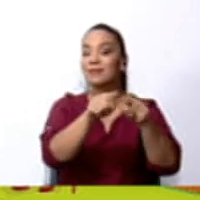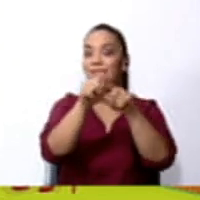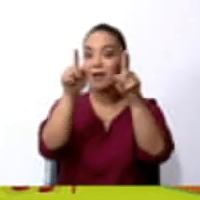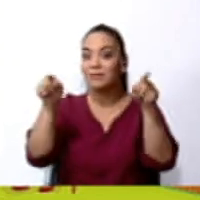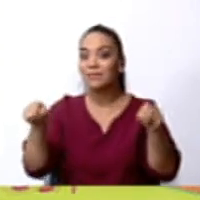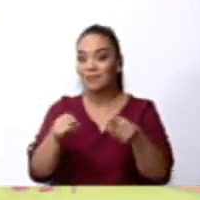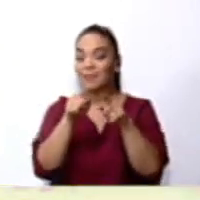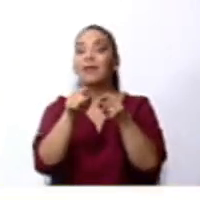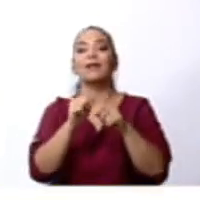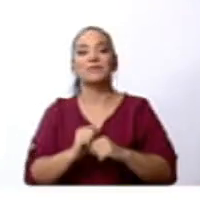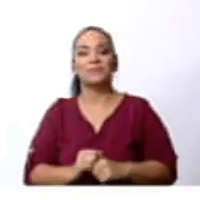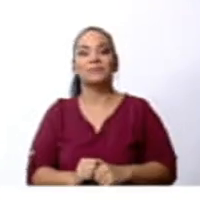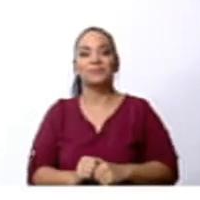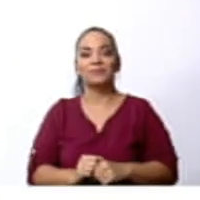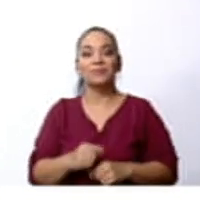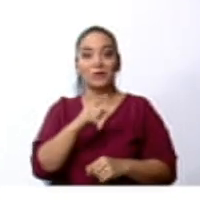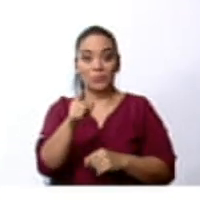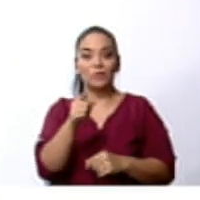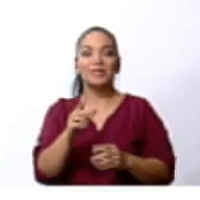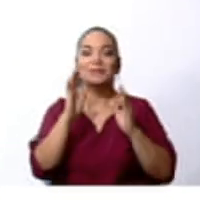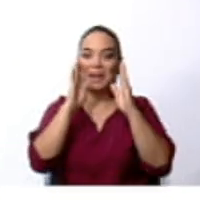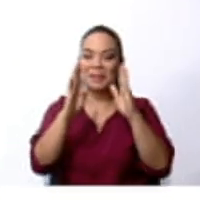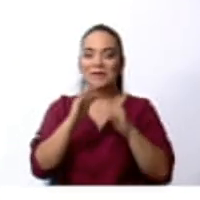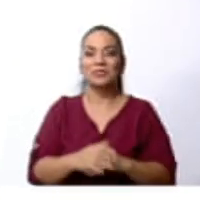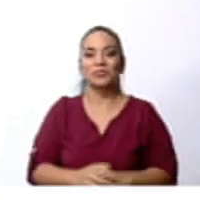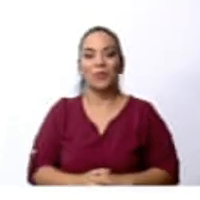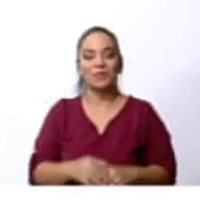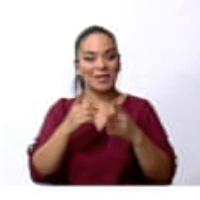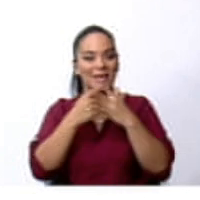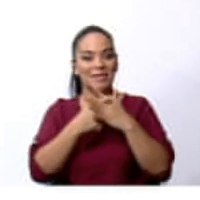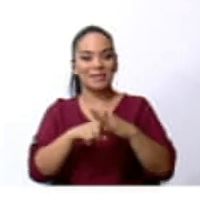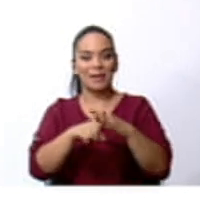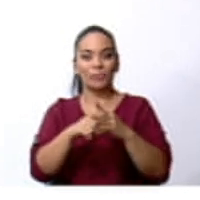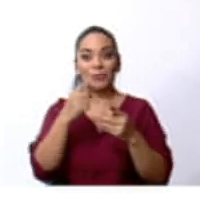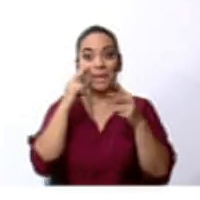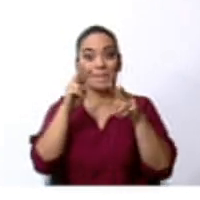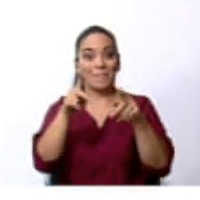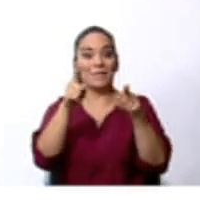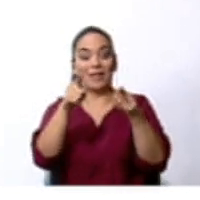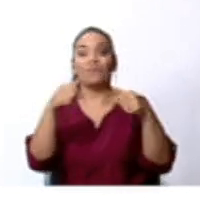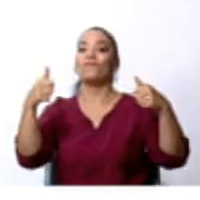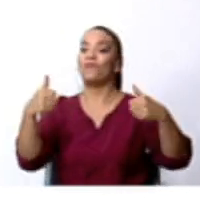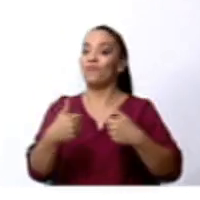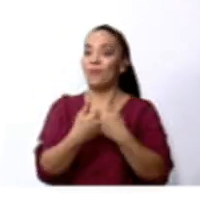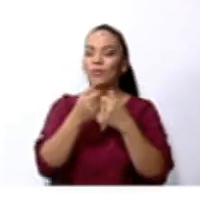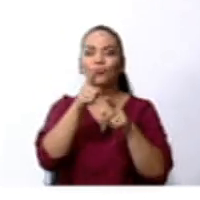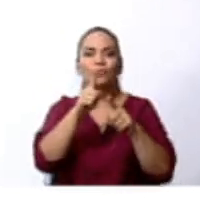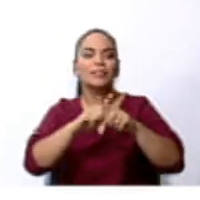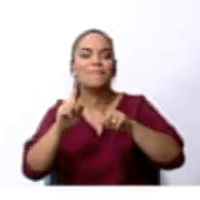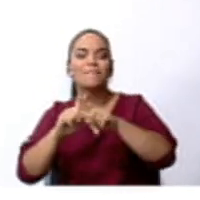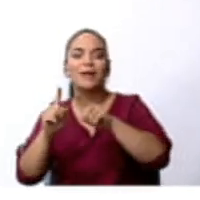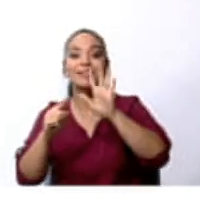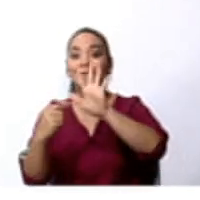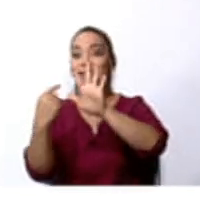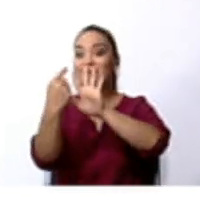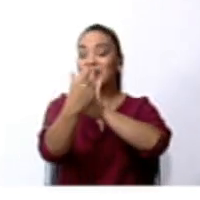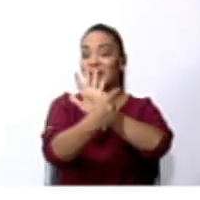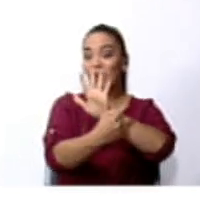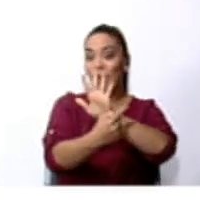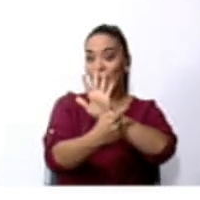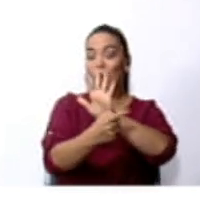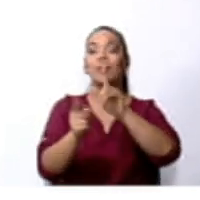vamos a encontrar aquí. Así que vamos, iniciamos. Ese sonido de reto para que ustedes vayan buscando esas